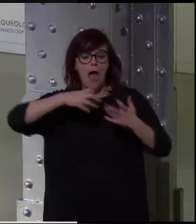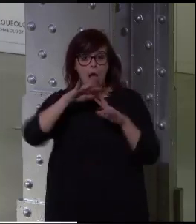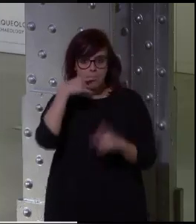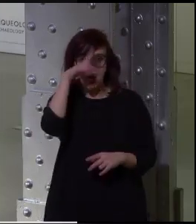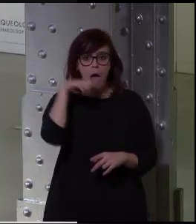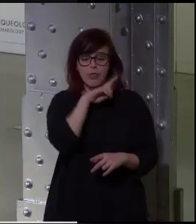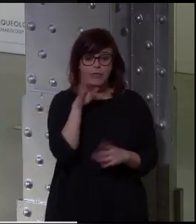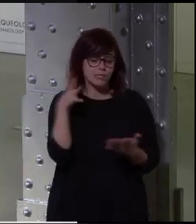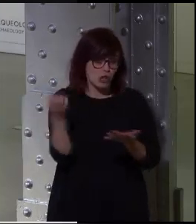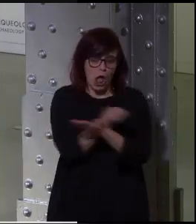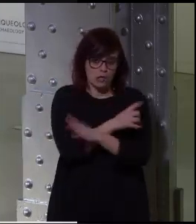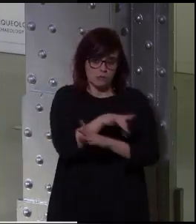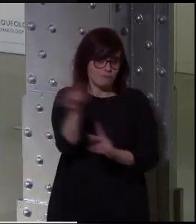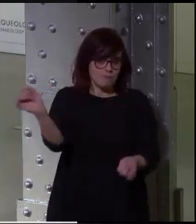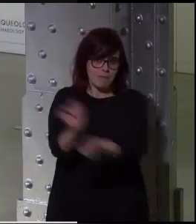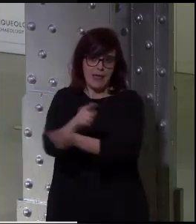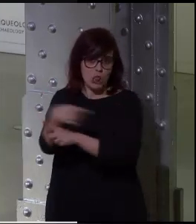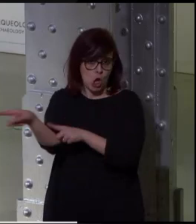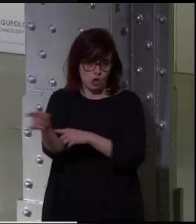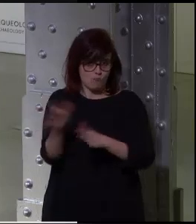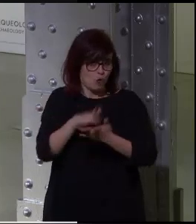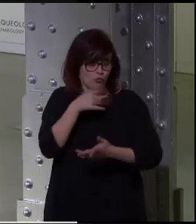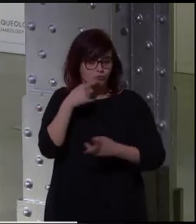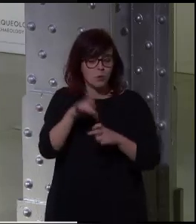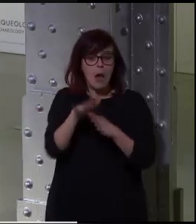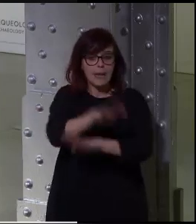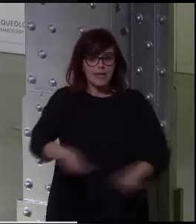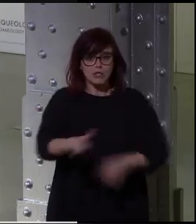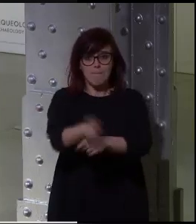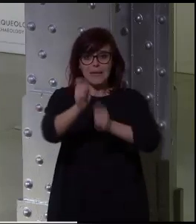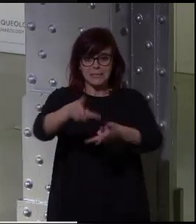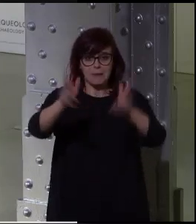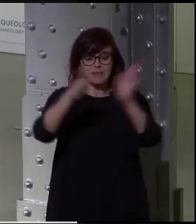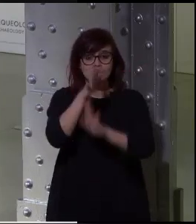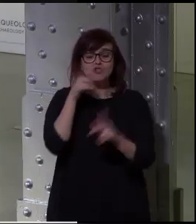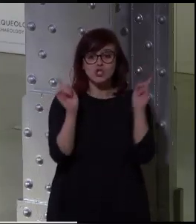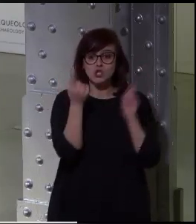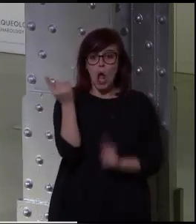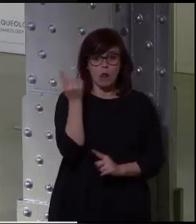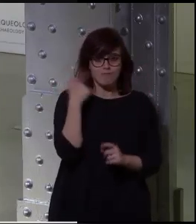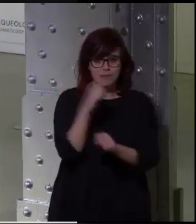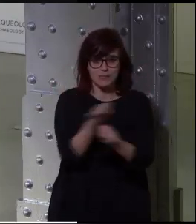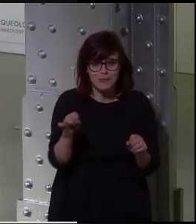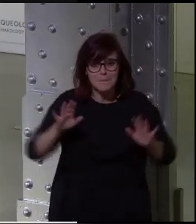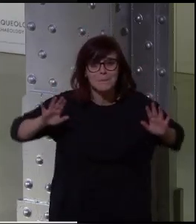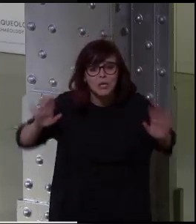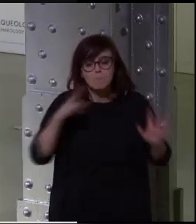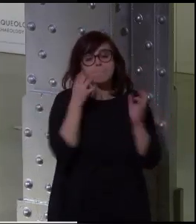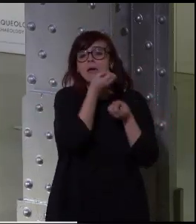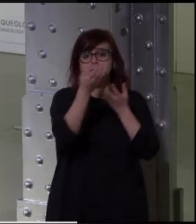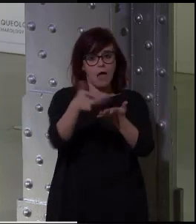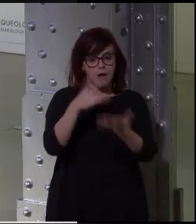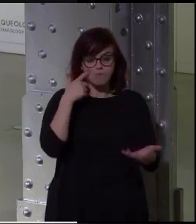a los padres les enviarían a prisión por dejar a los niños salir a pescar solos. Pero es un